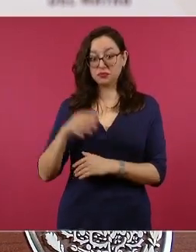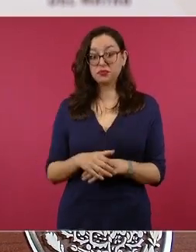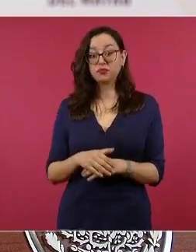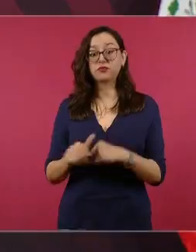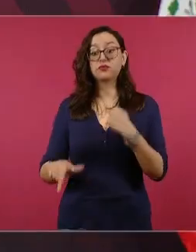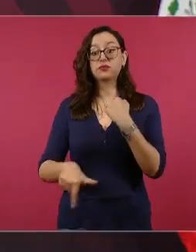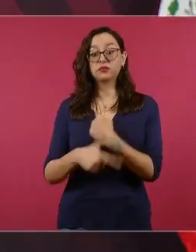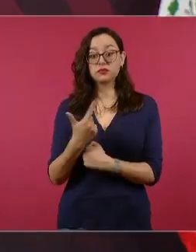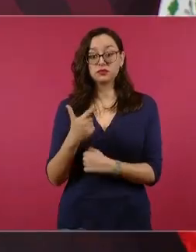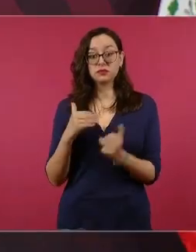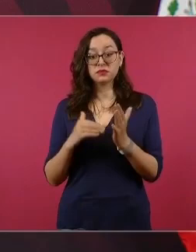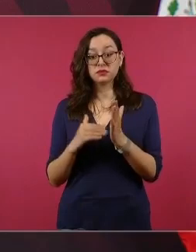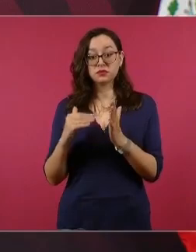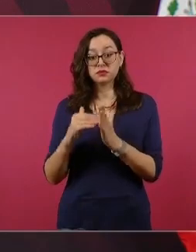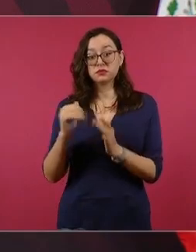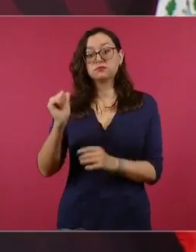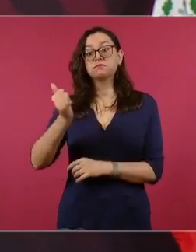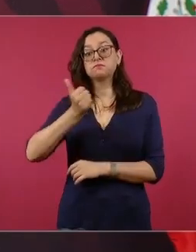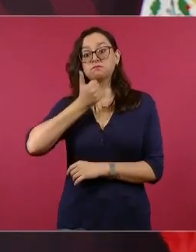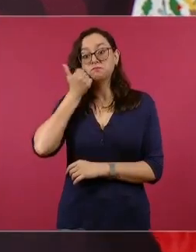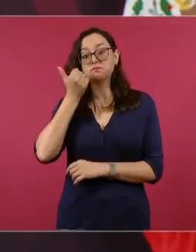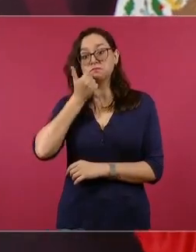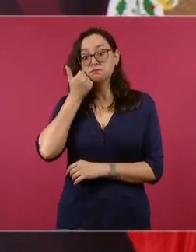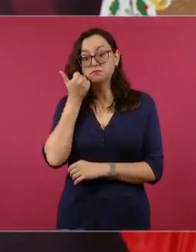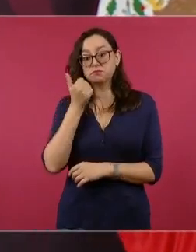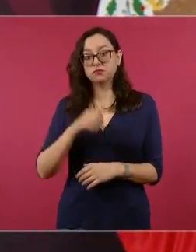12 millones. Pero